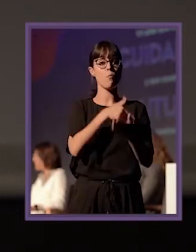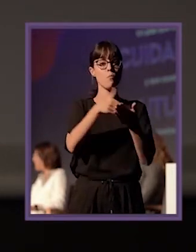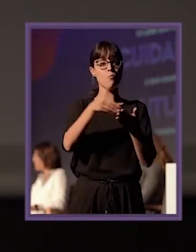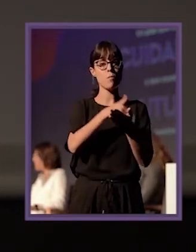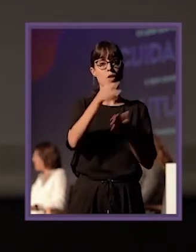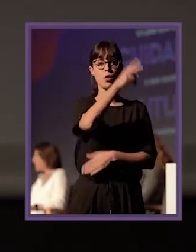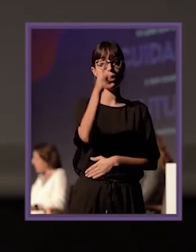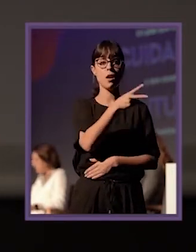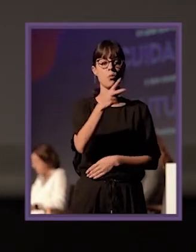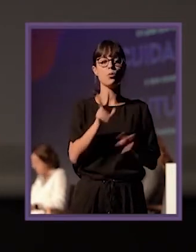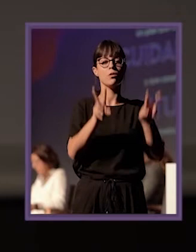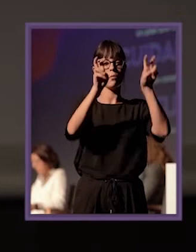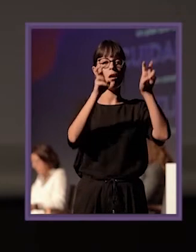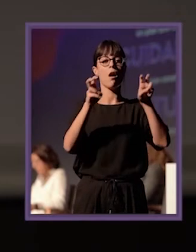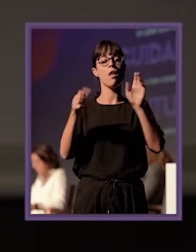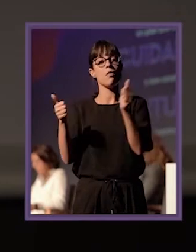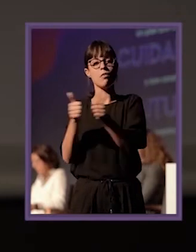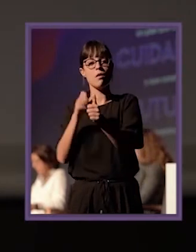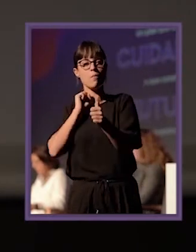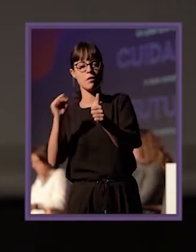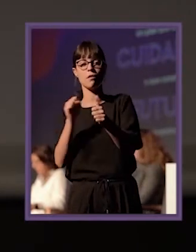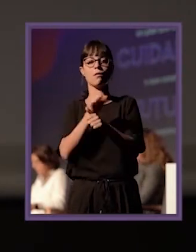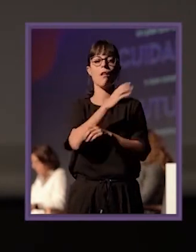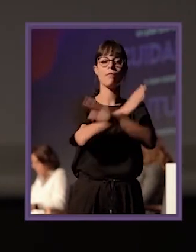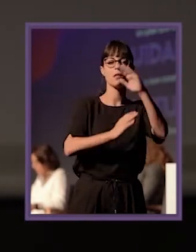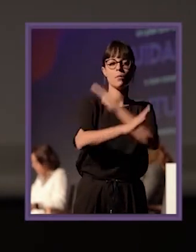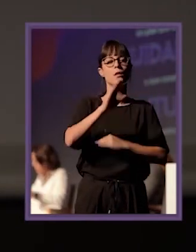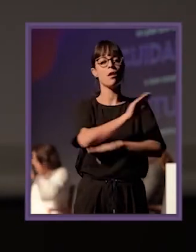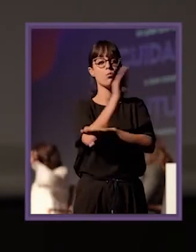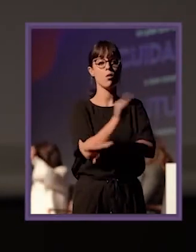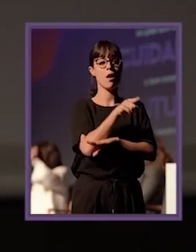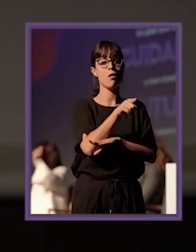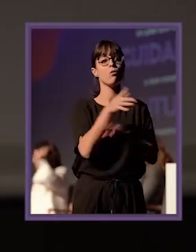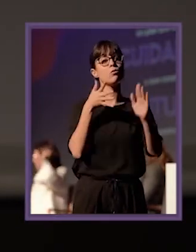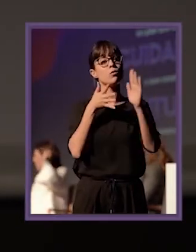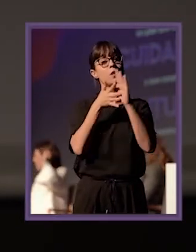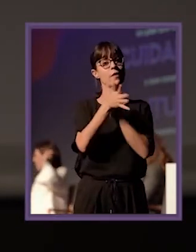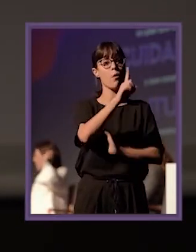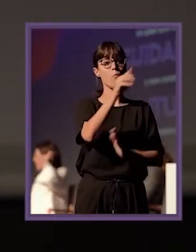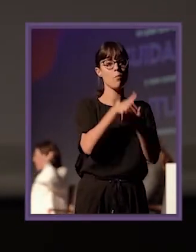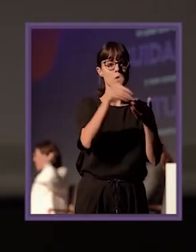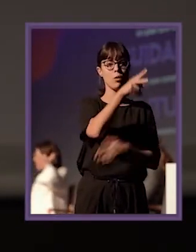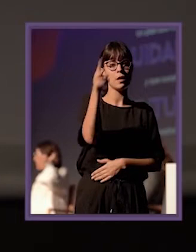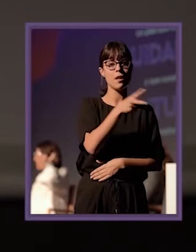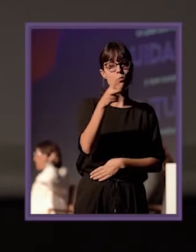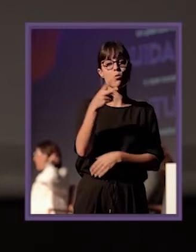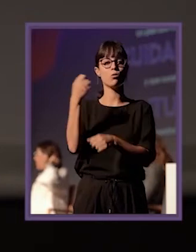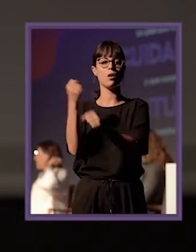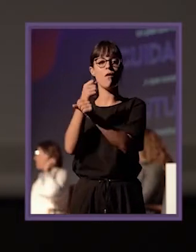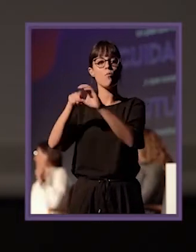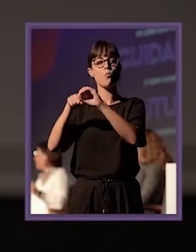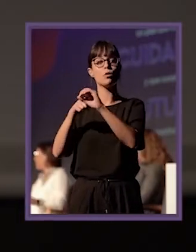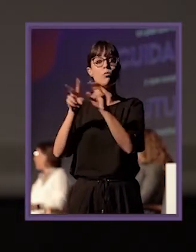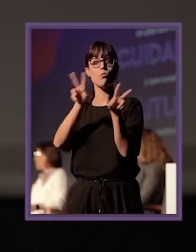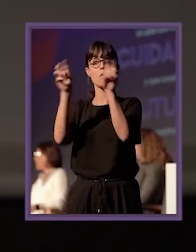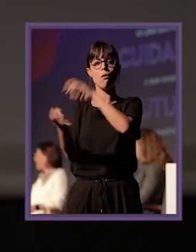dependencia, en discapacidad, en cuidados, se traduce en la creación de al menos 35 nuevos puestos de